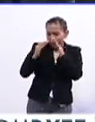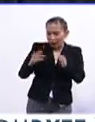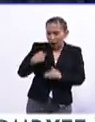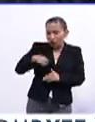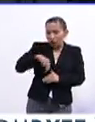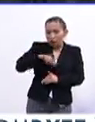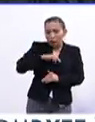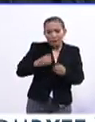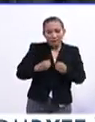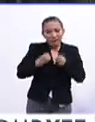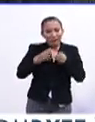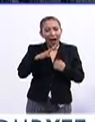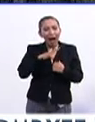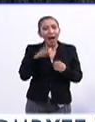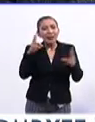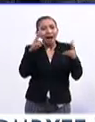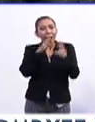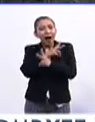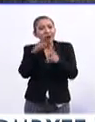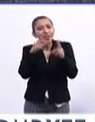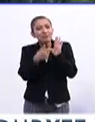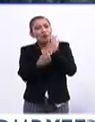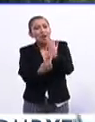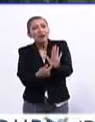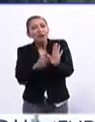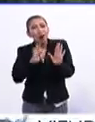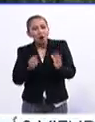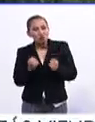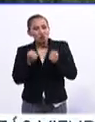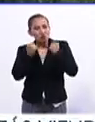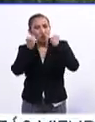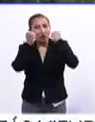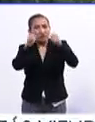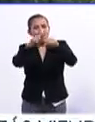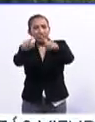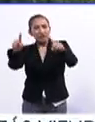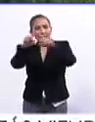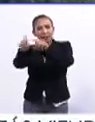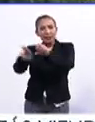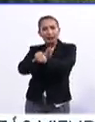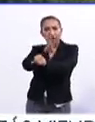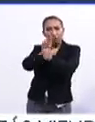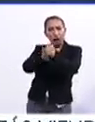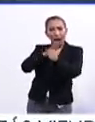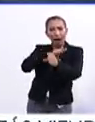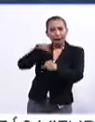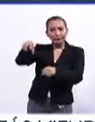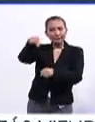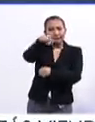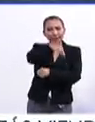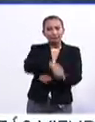tiene vida respira y muestra su temperamento con los diversos fenómenos naturales